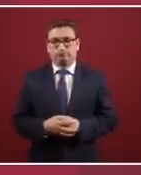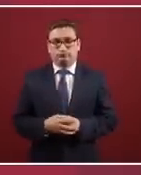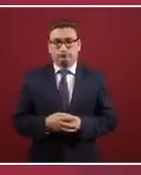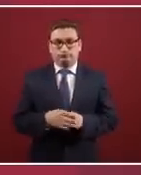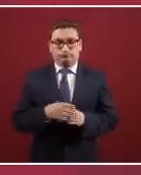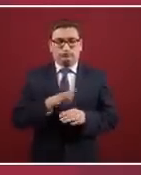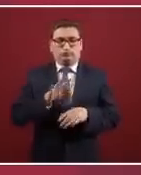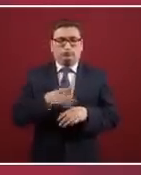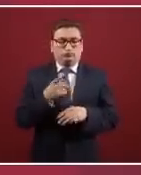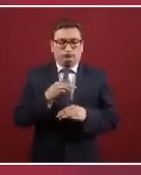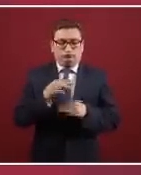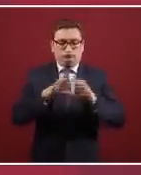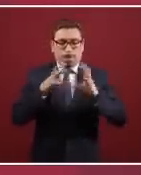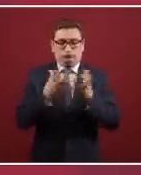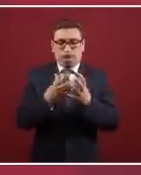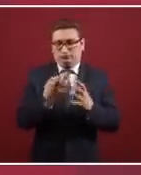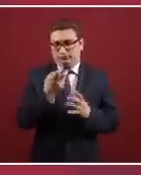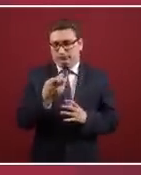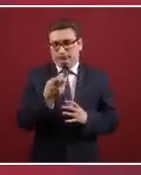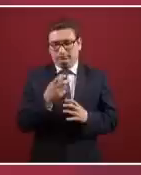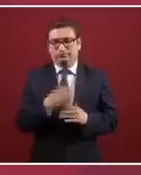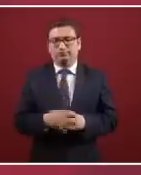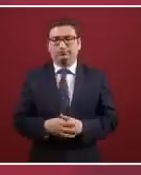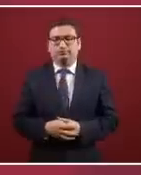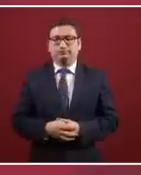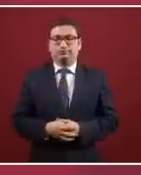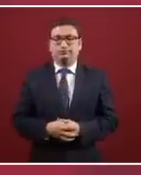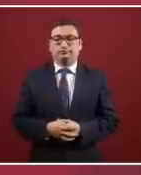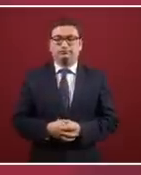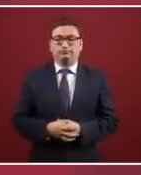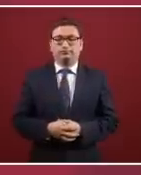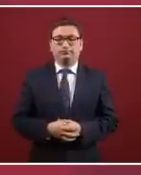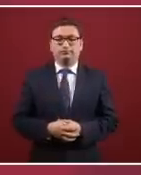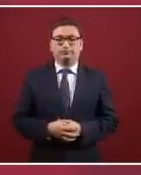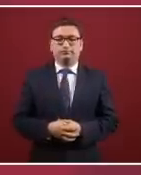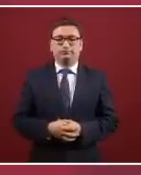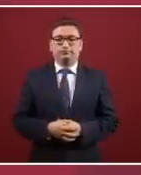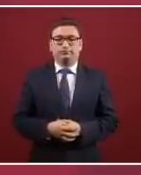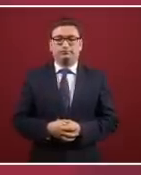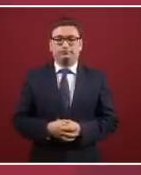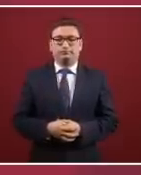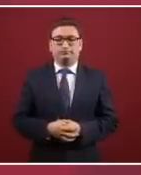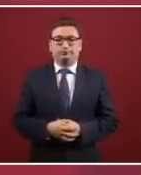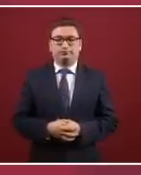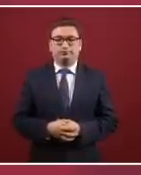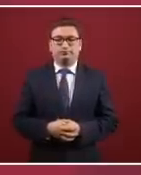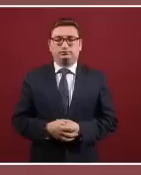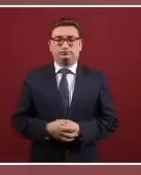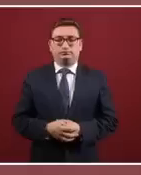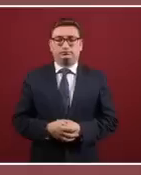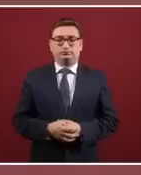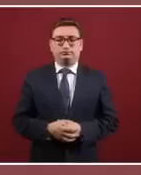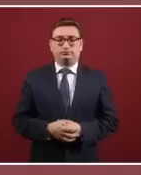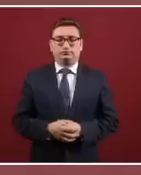Globalidad es también que se cobre